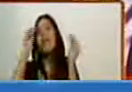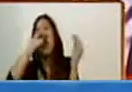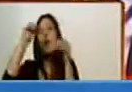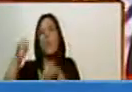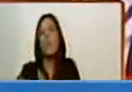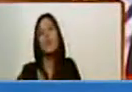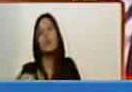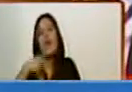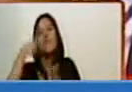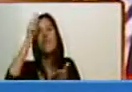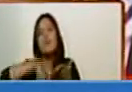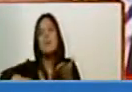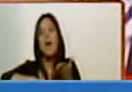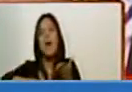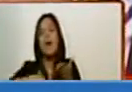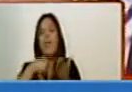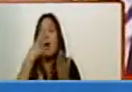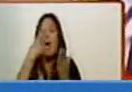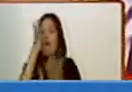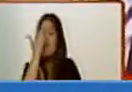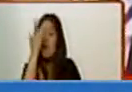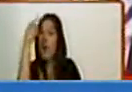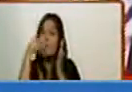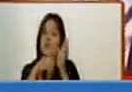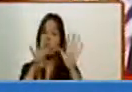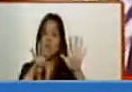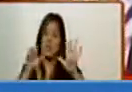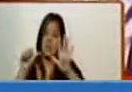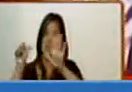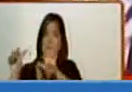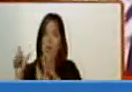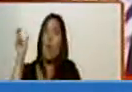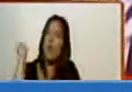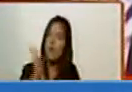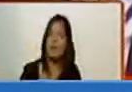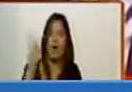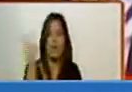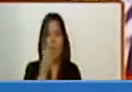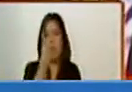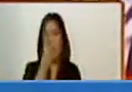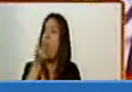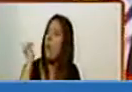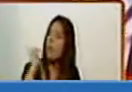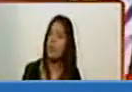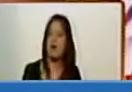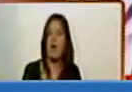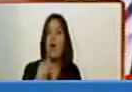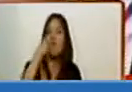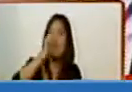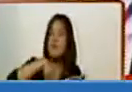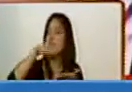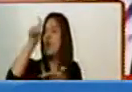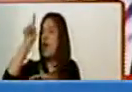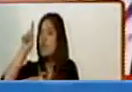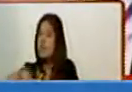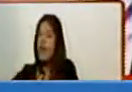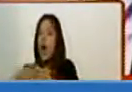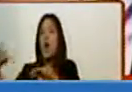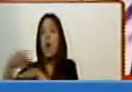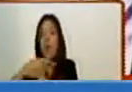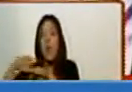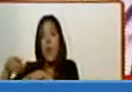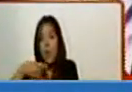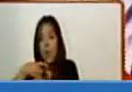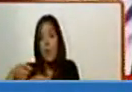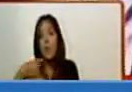en febrero de 1966, que es obligación para las partes, firmado por el gobierno de la